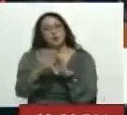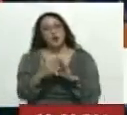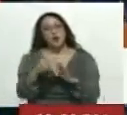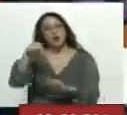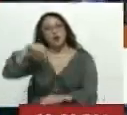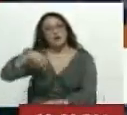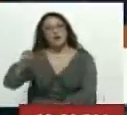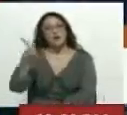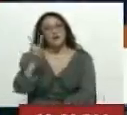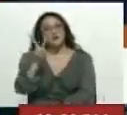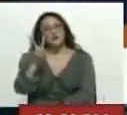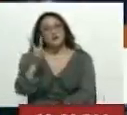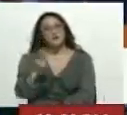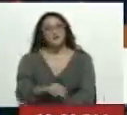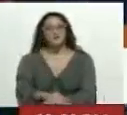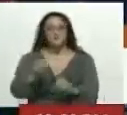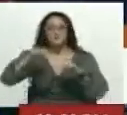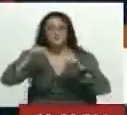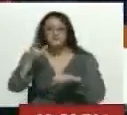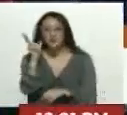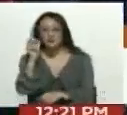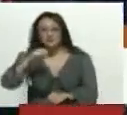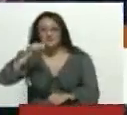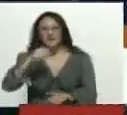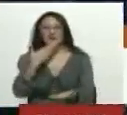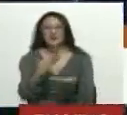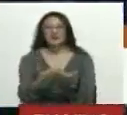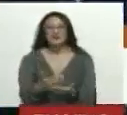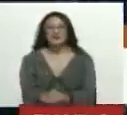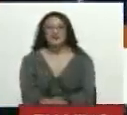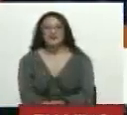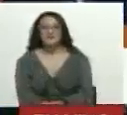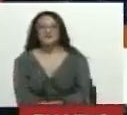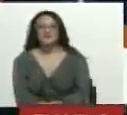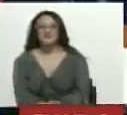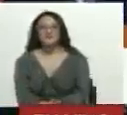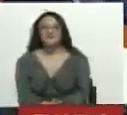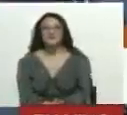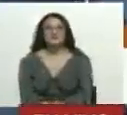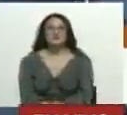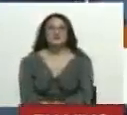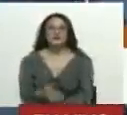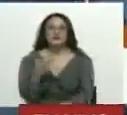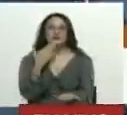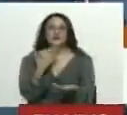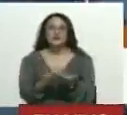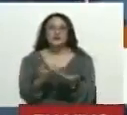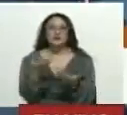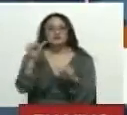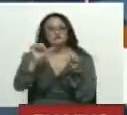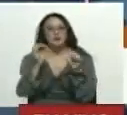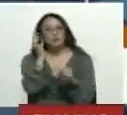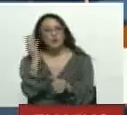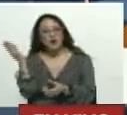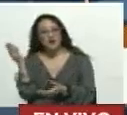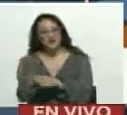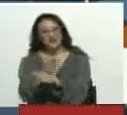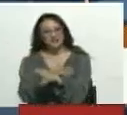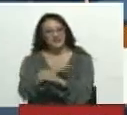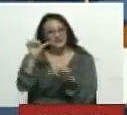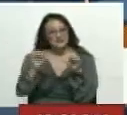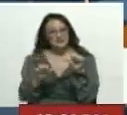se escucha Sí gracias gracias Claudia realmente dándole pues